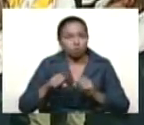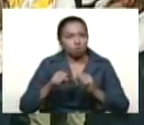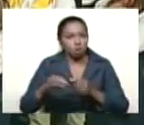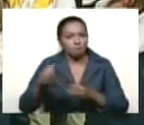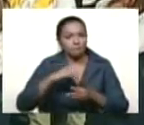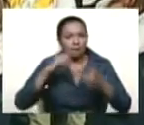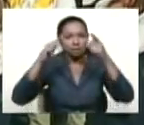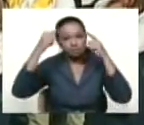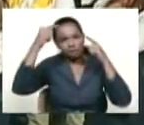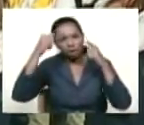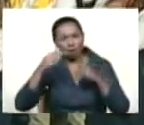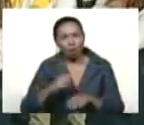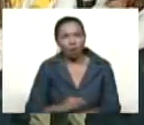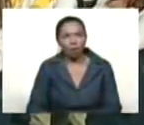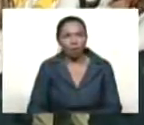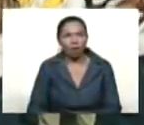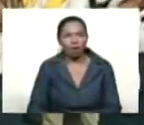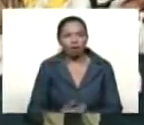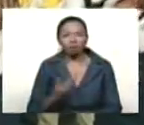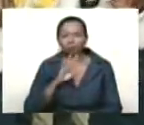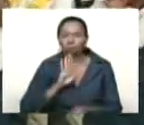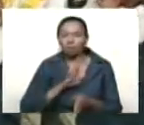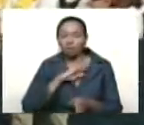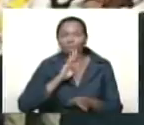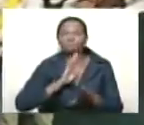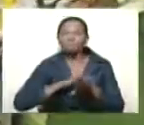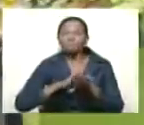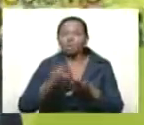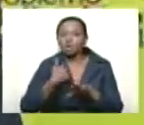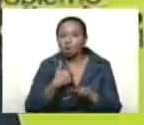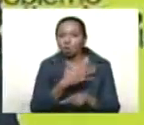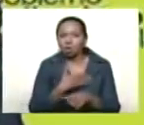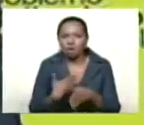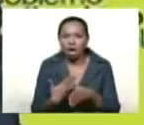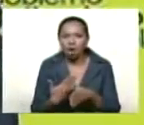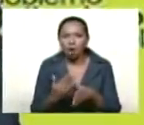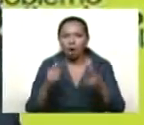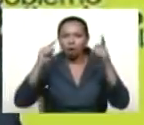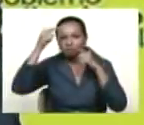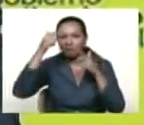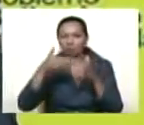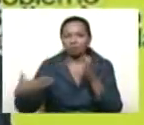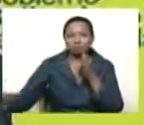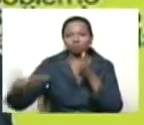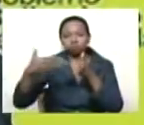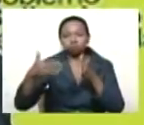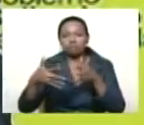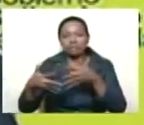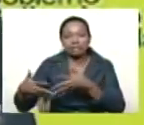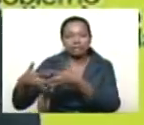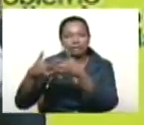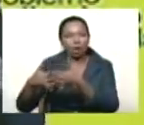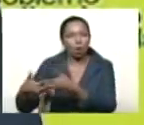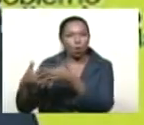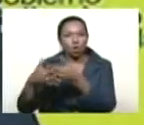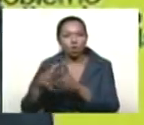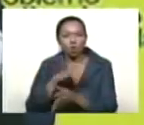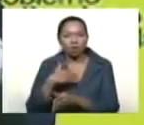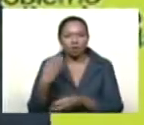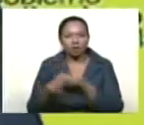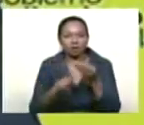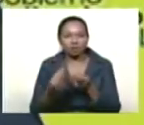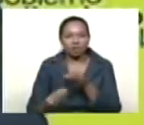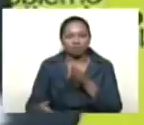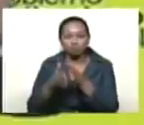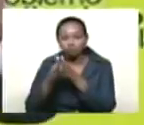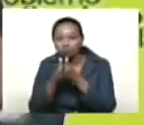Chávez, es que me ataca el imperialismo. Porque sigo el legado de Chávez, es que intentan un golpe de Estado